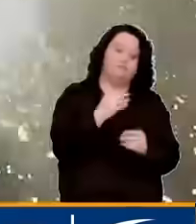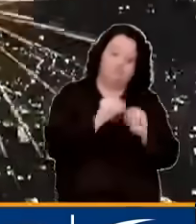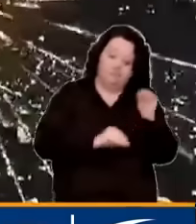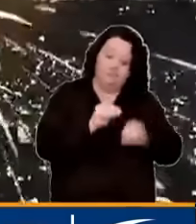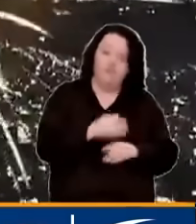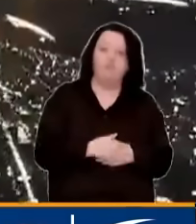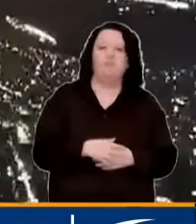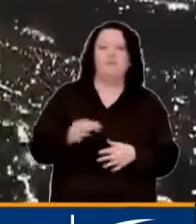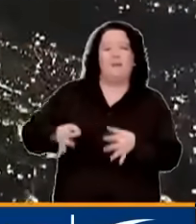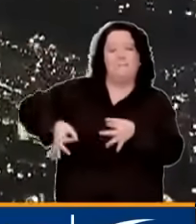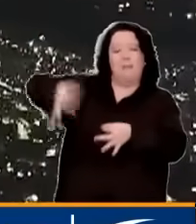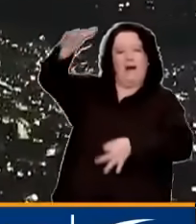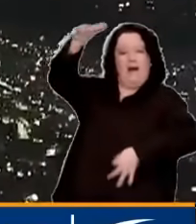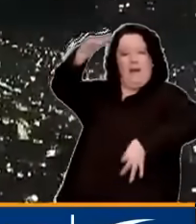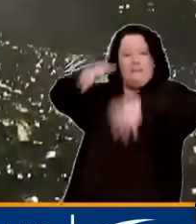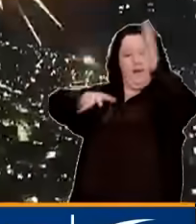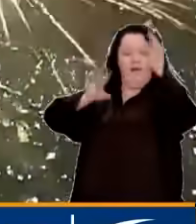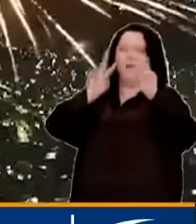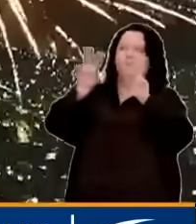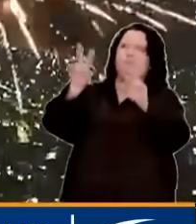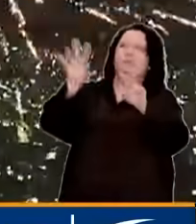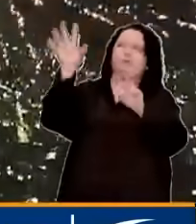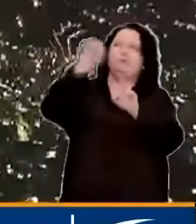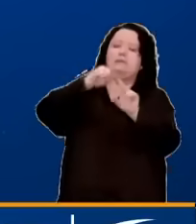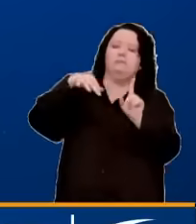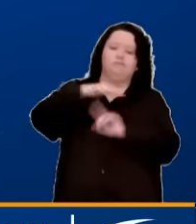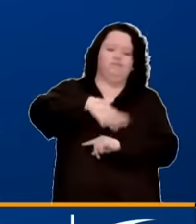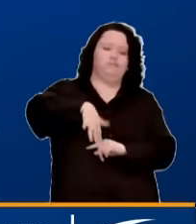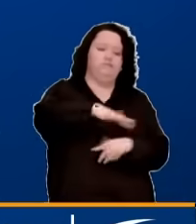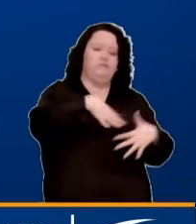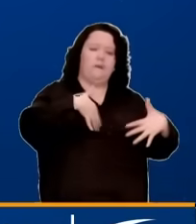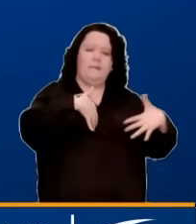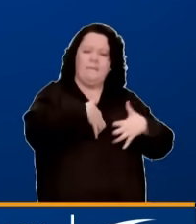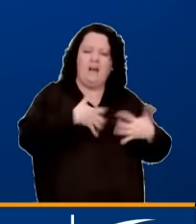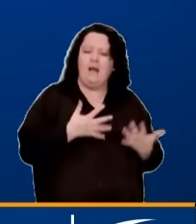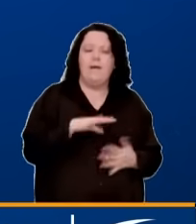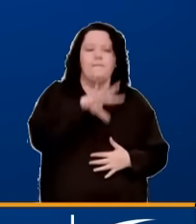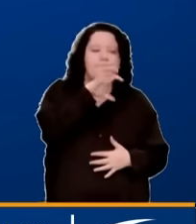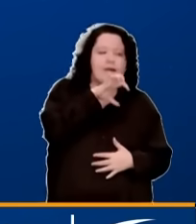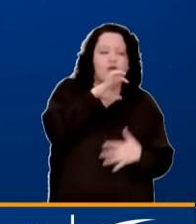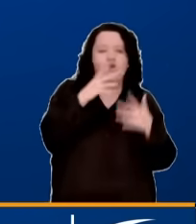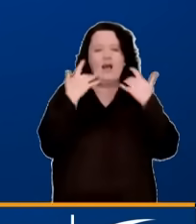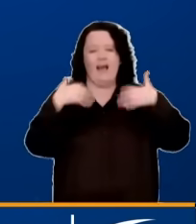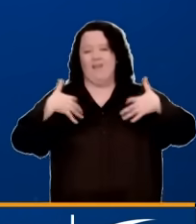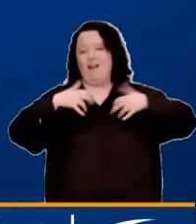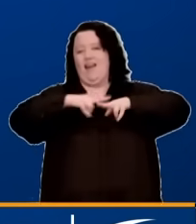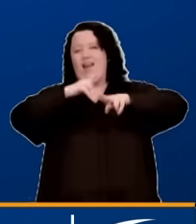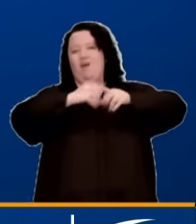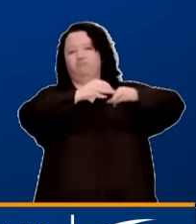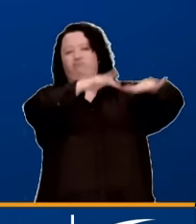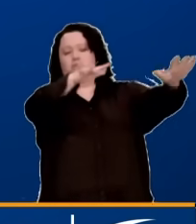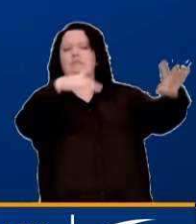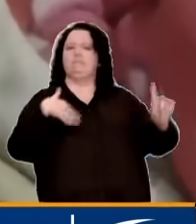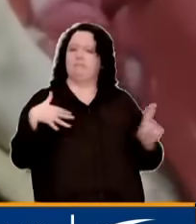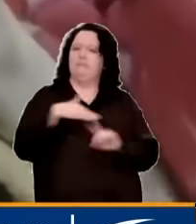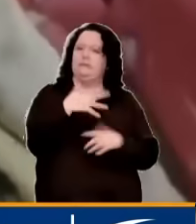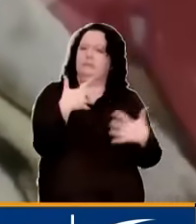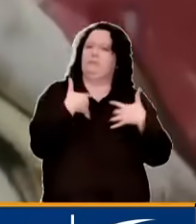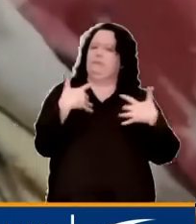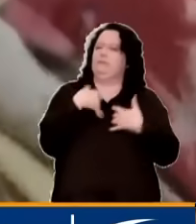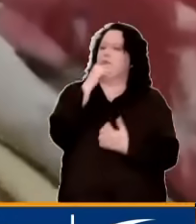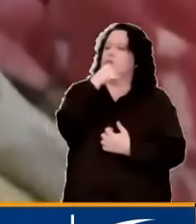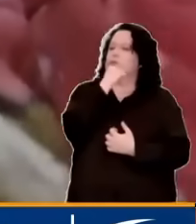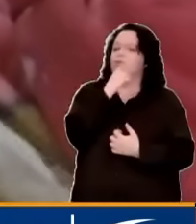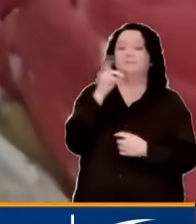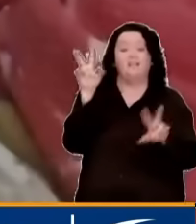El uso de la pólvora revela un preocupante cuadro de sufrimiento para perros, gatos y animales silvestres. Para los expertos, este problema va más